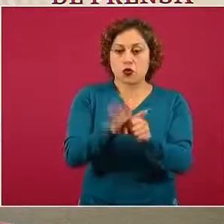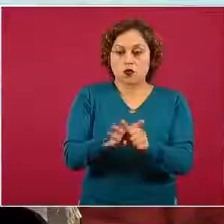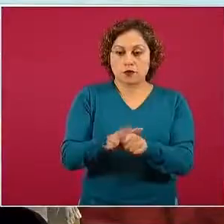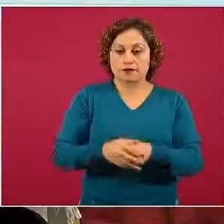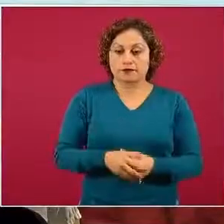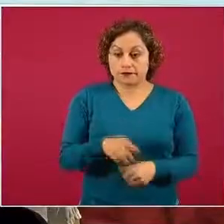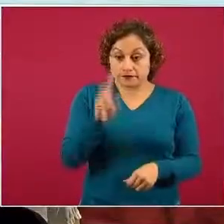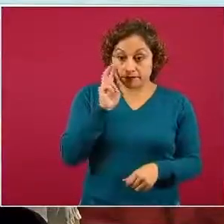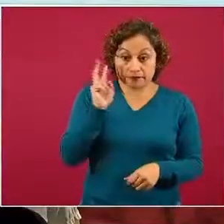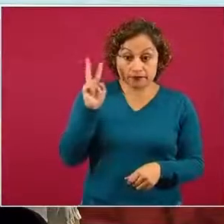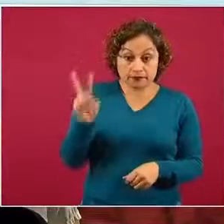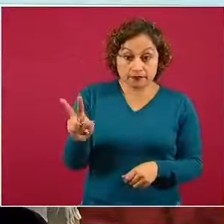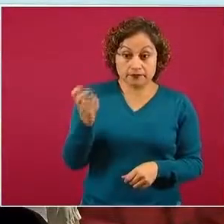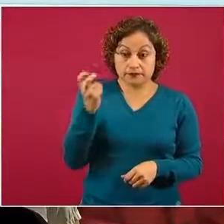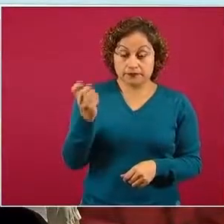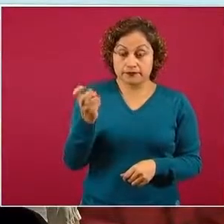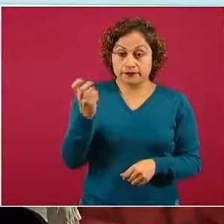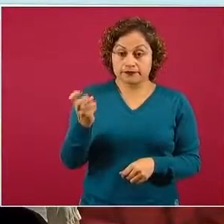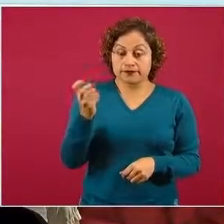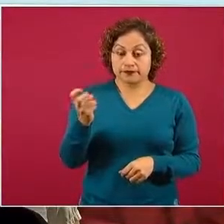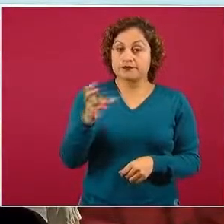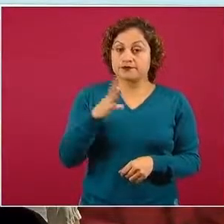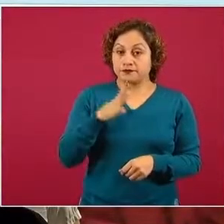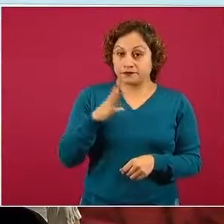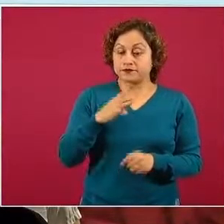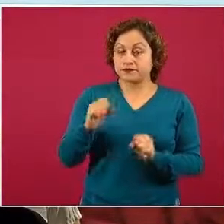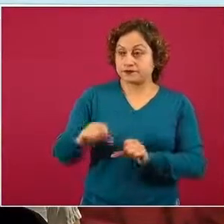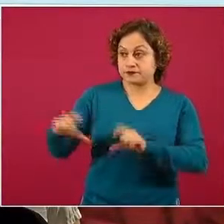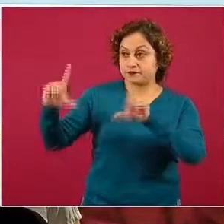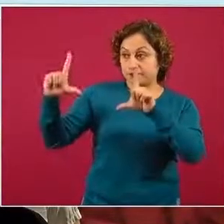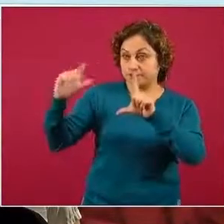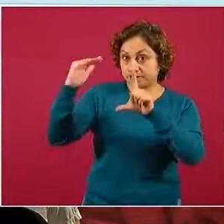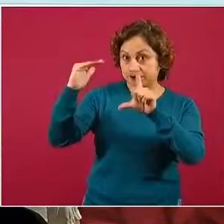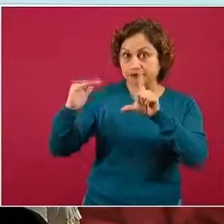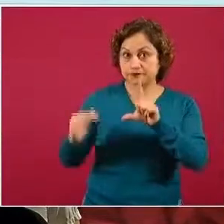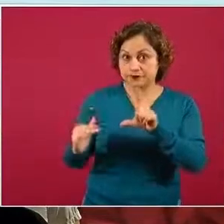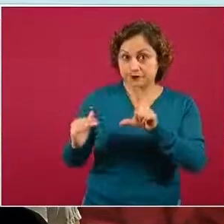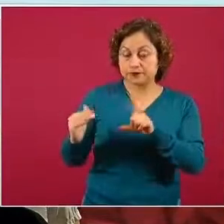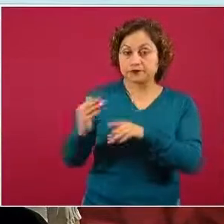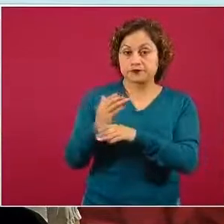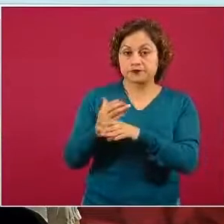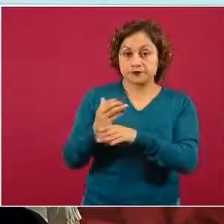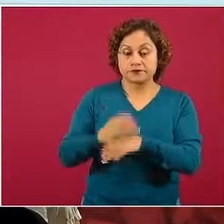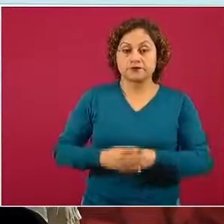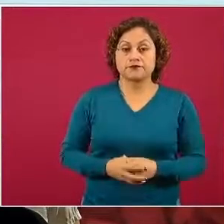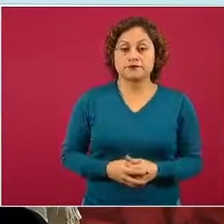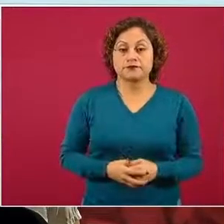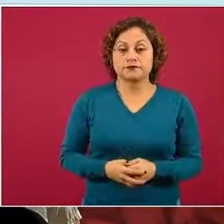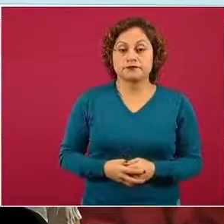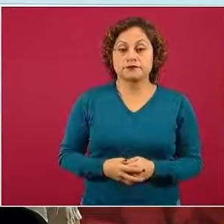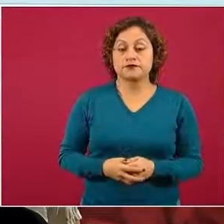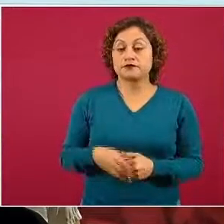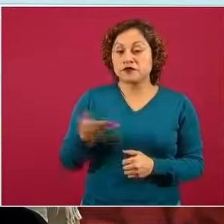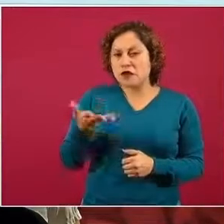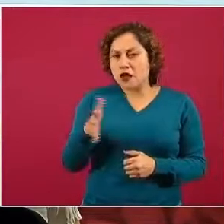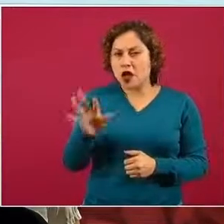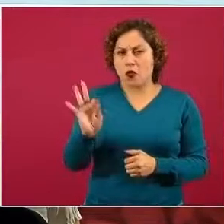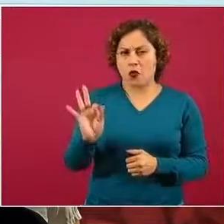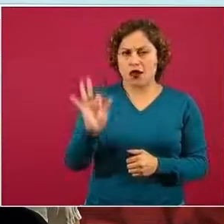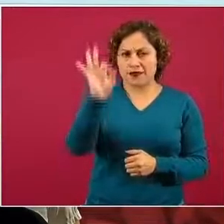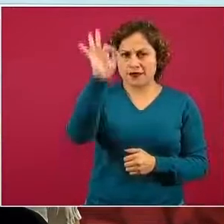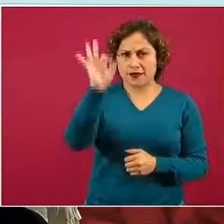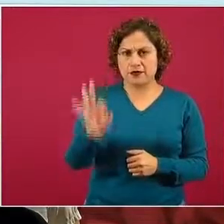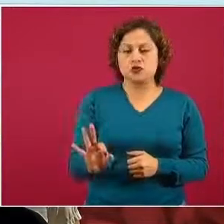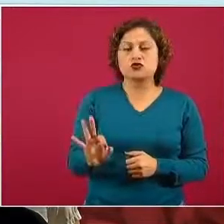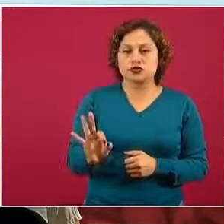ustedes pueden ver también están representadas en la parte inferior. 40% es el porcentaje